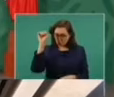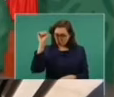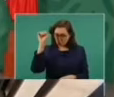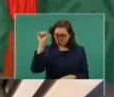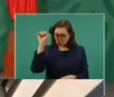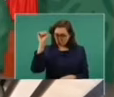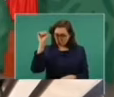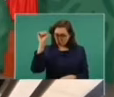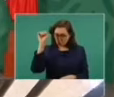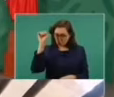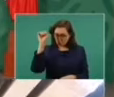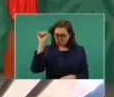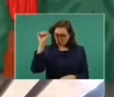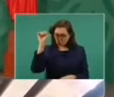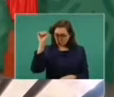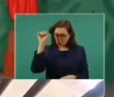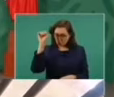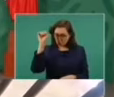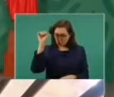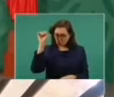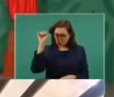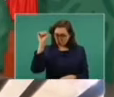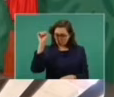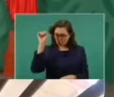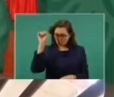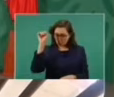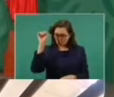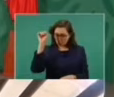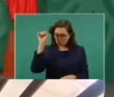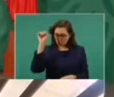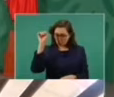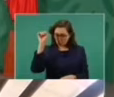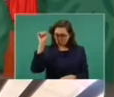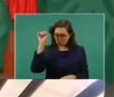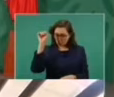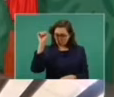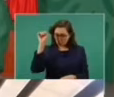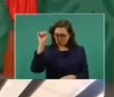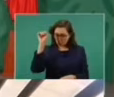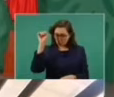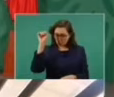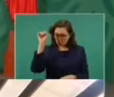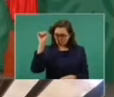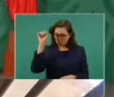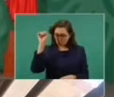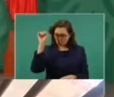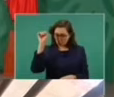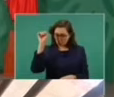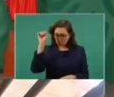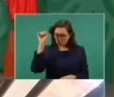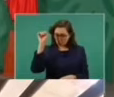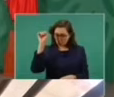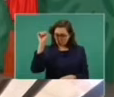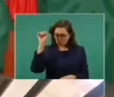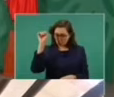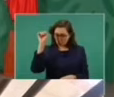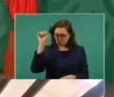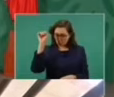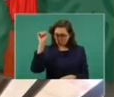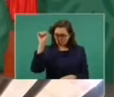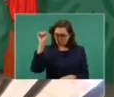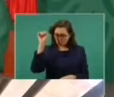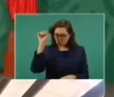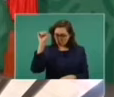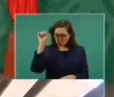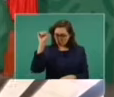Felipe Calderón, pudo haber hecho lo mismo para los trabajadores de Mexicana de Aviación, ¿sí? Luego vino el señor